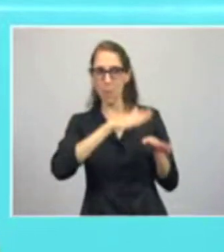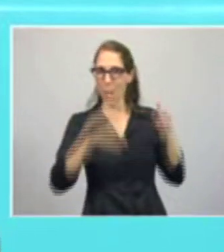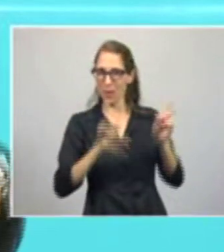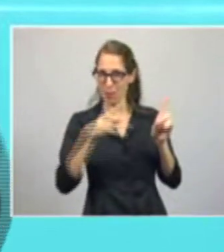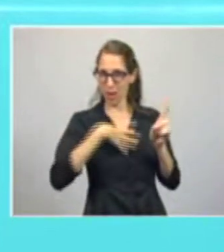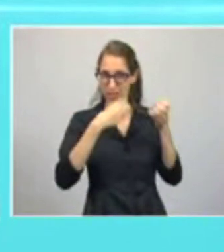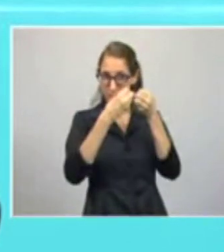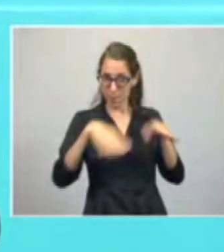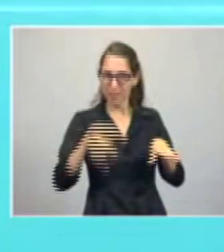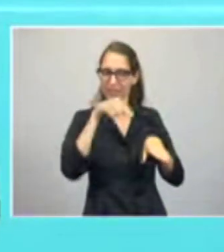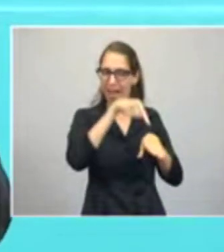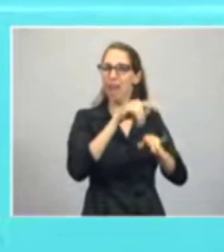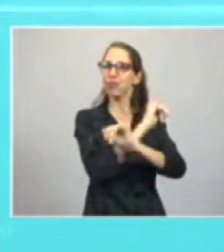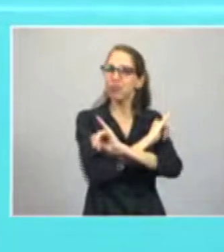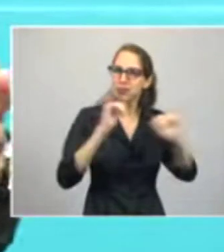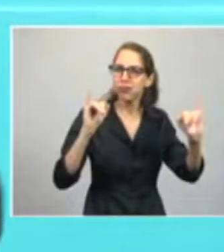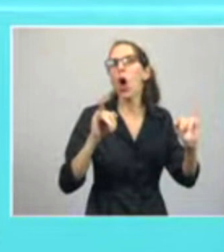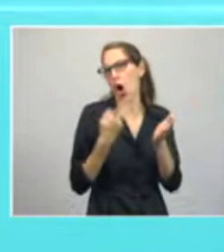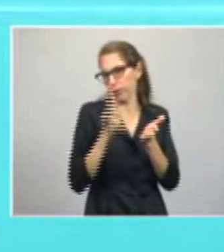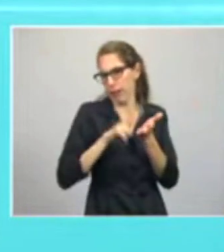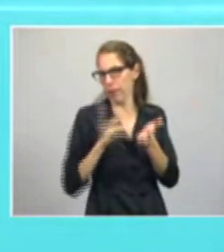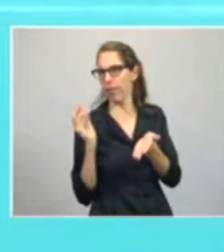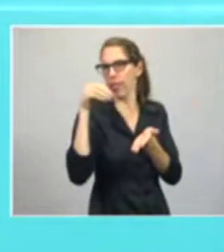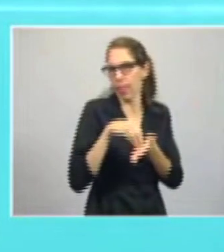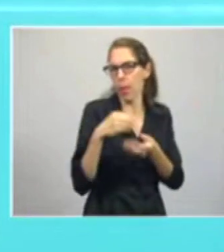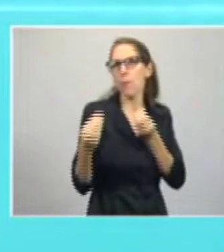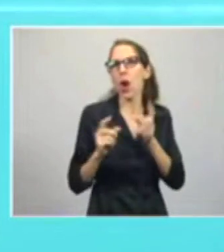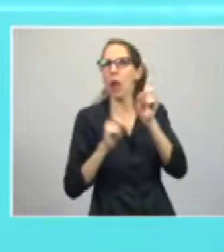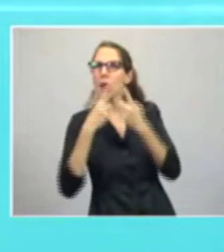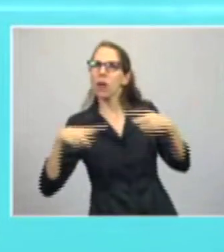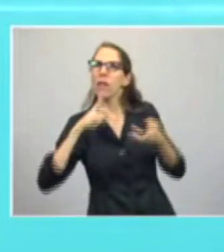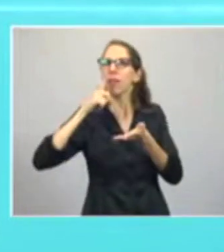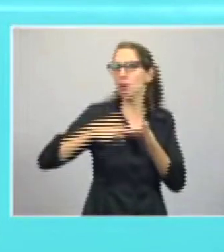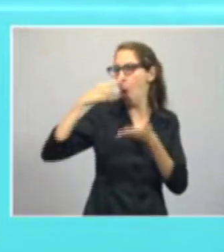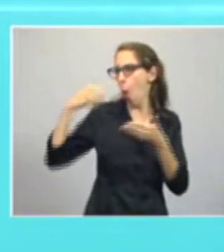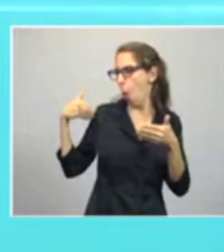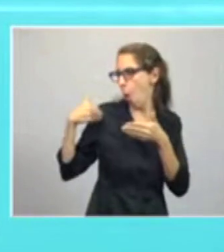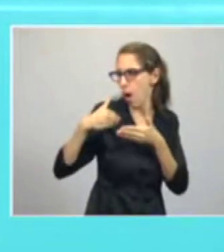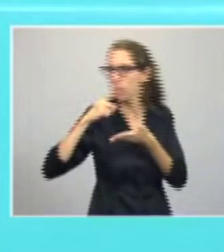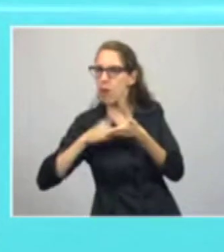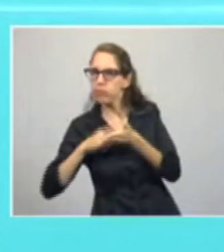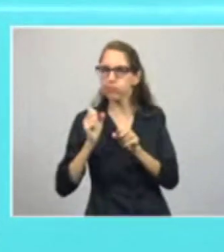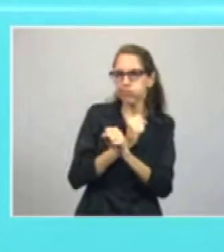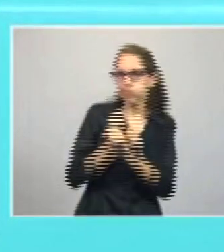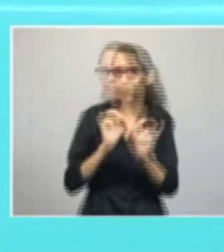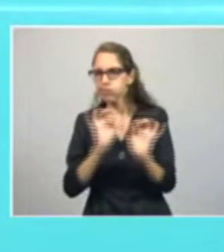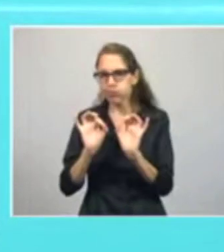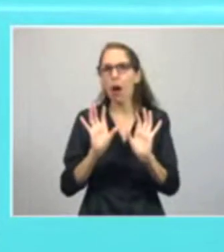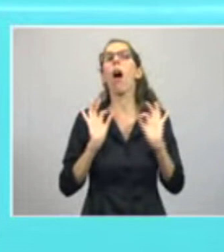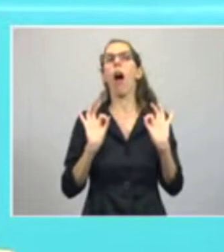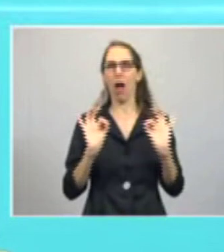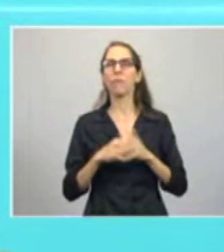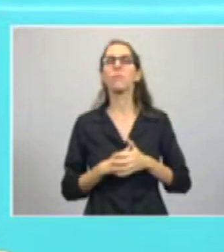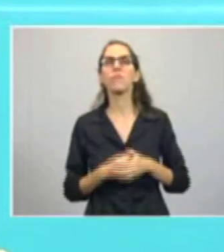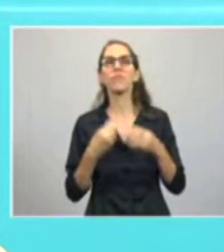y lo sumo porque han sido medidas que se han ido tomando en los últimos días pero forman parte del paquete completo.